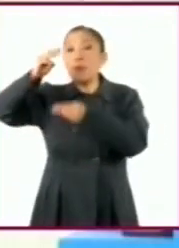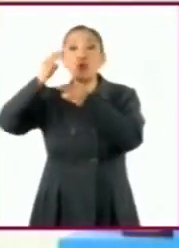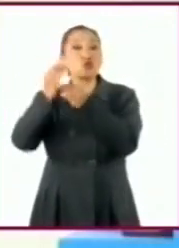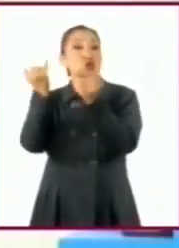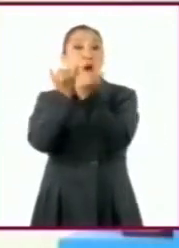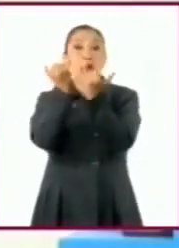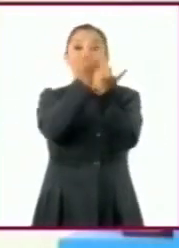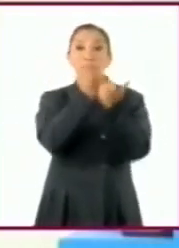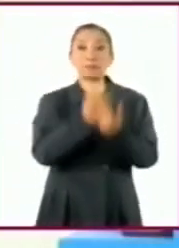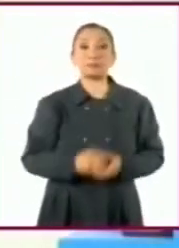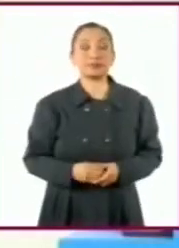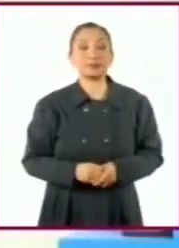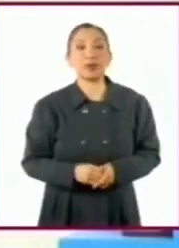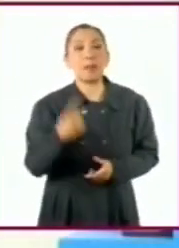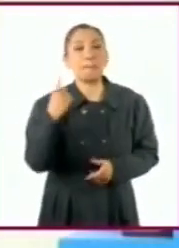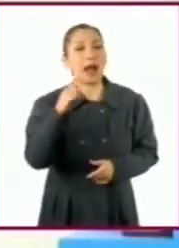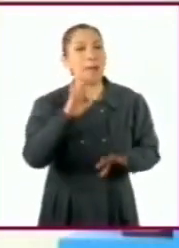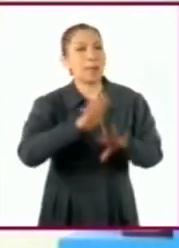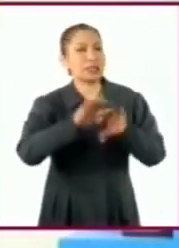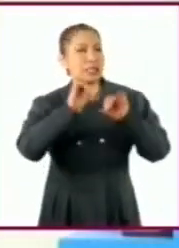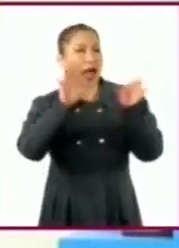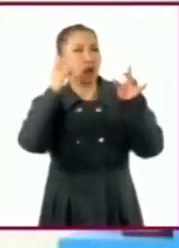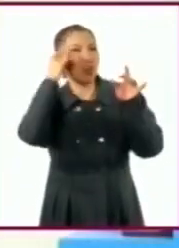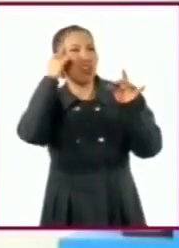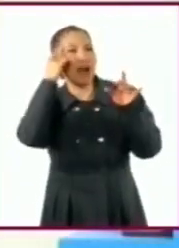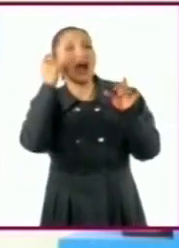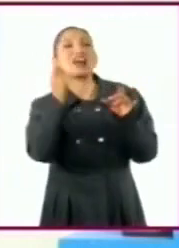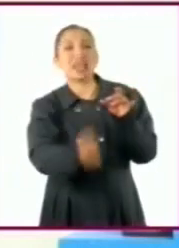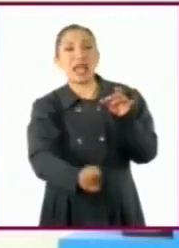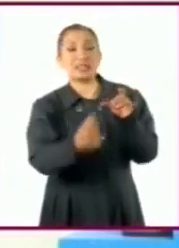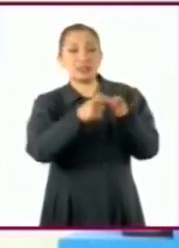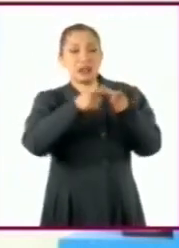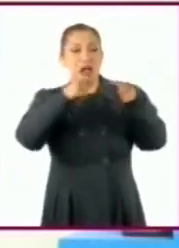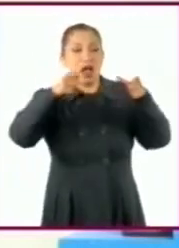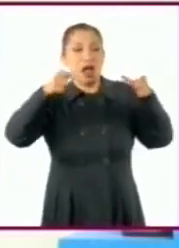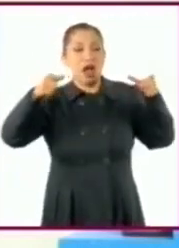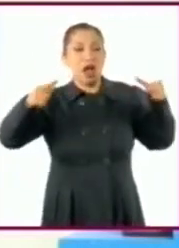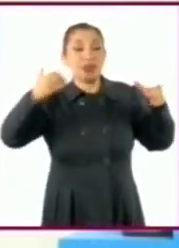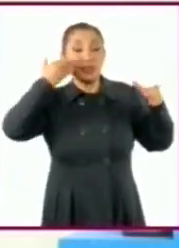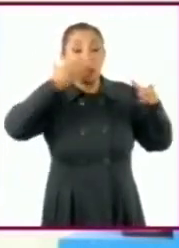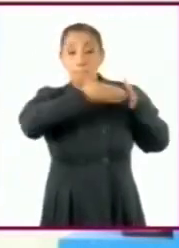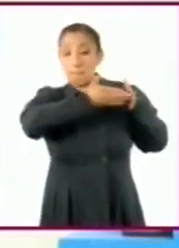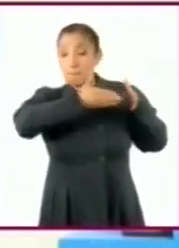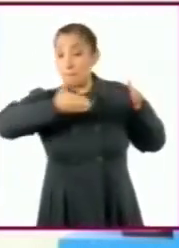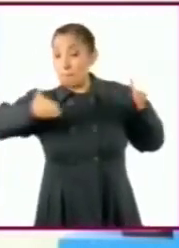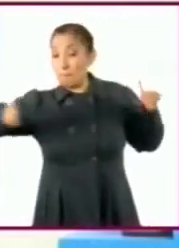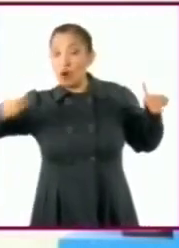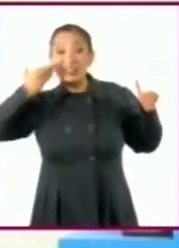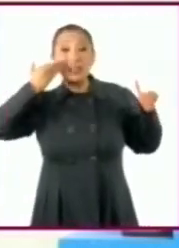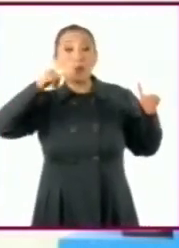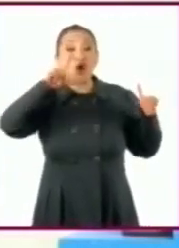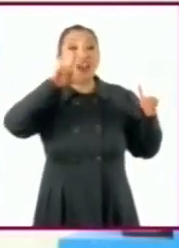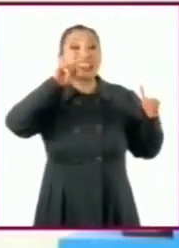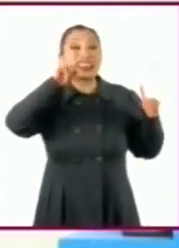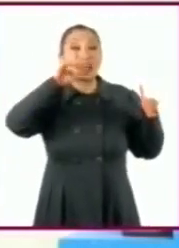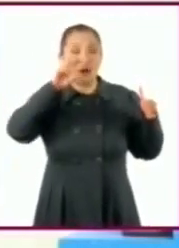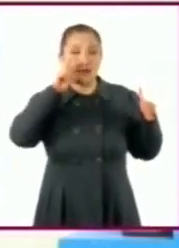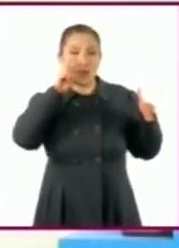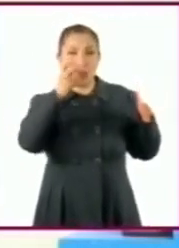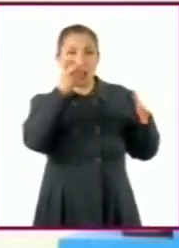que durante este periodo llegaron los primeros pobladores de América a través del estrecho de Bering. Aunque los hallazgos de restos humanos